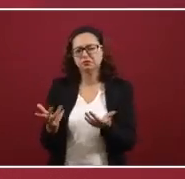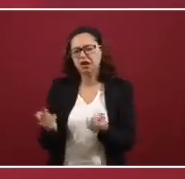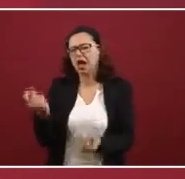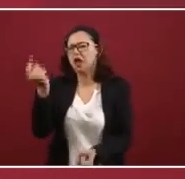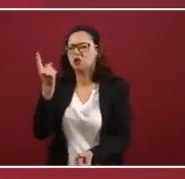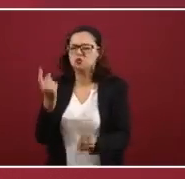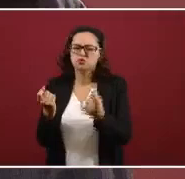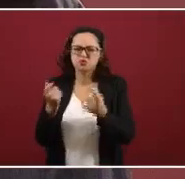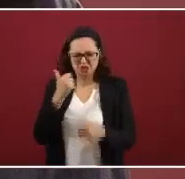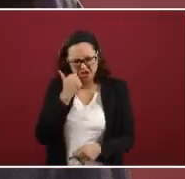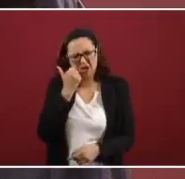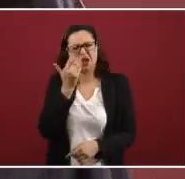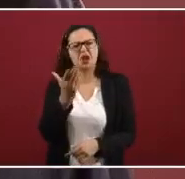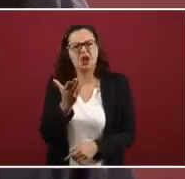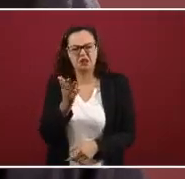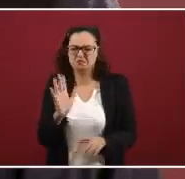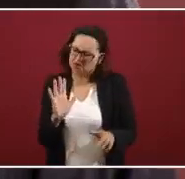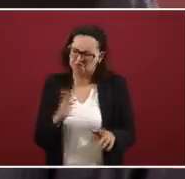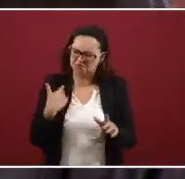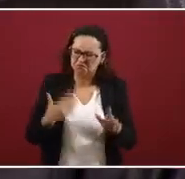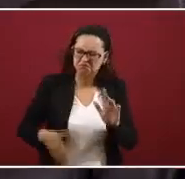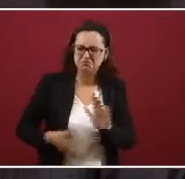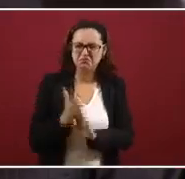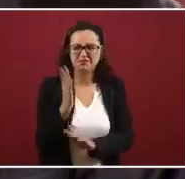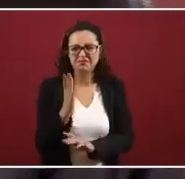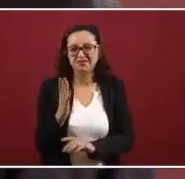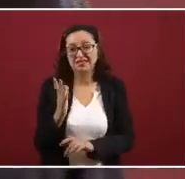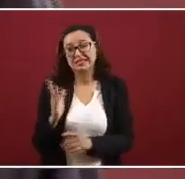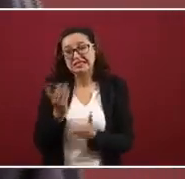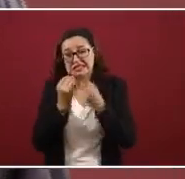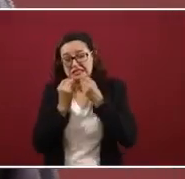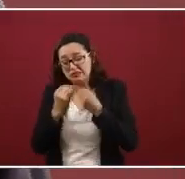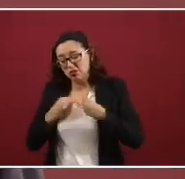opcional, no forzada.